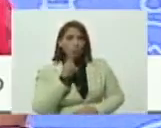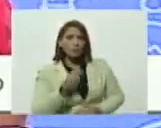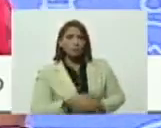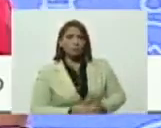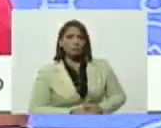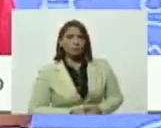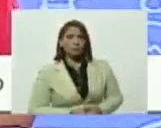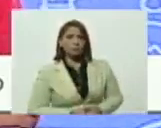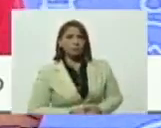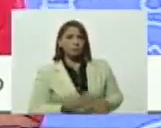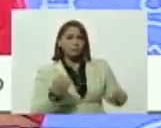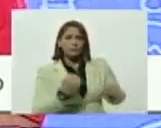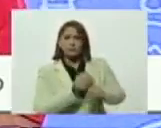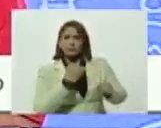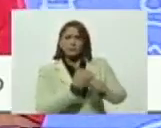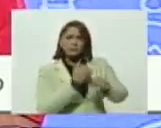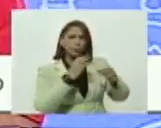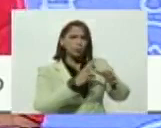jóvenes trabajan